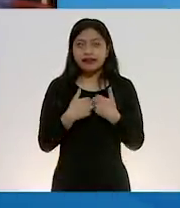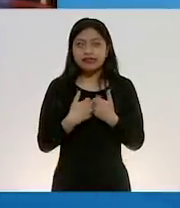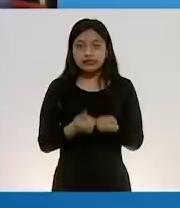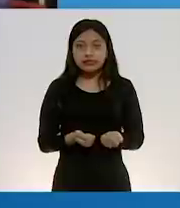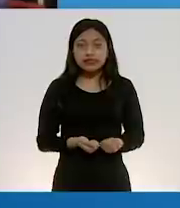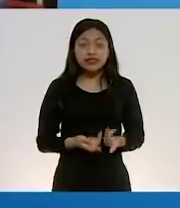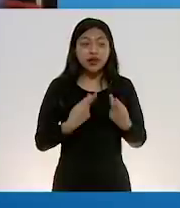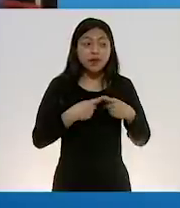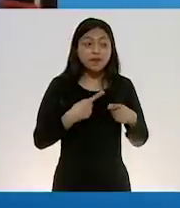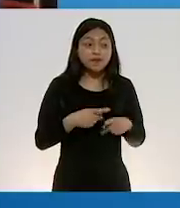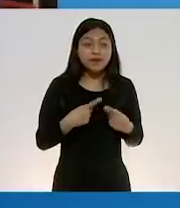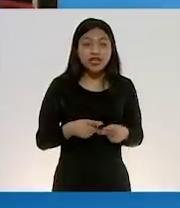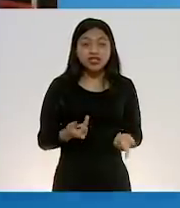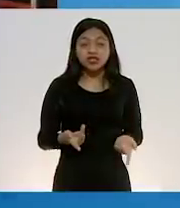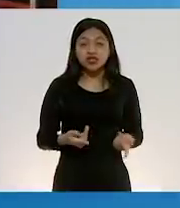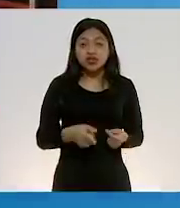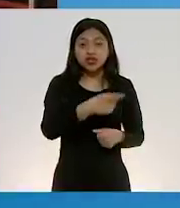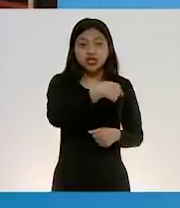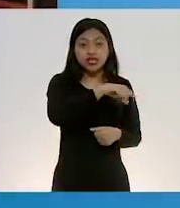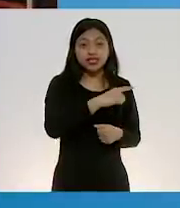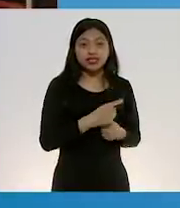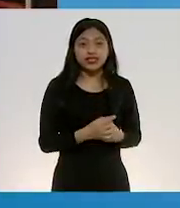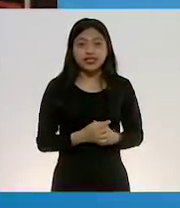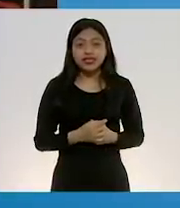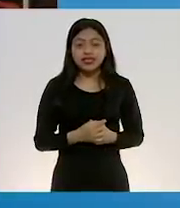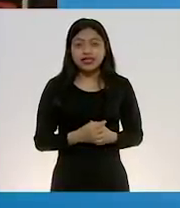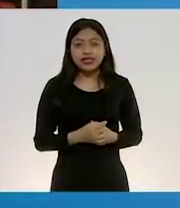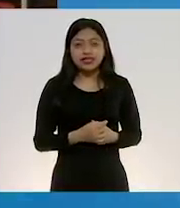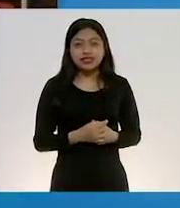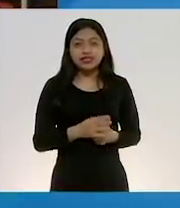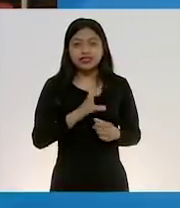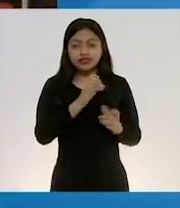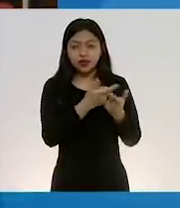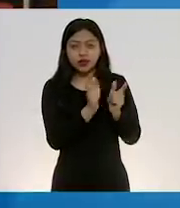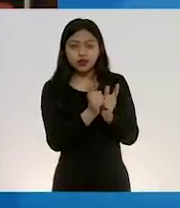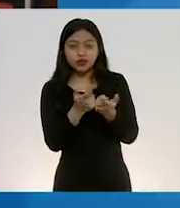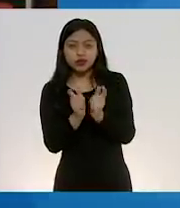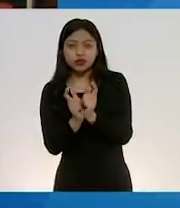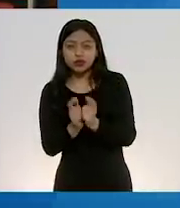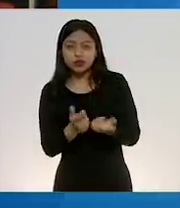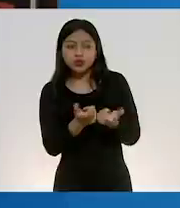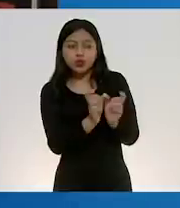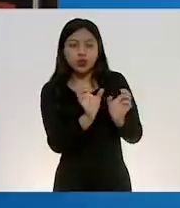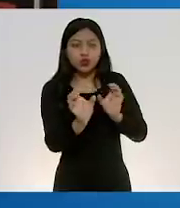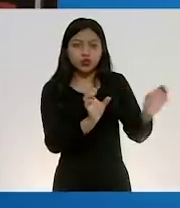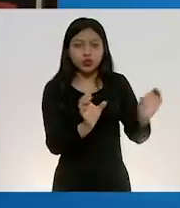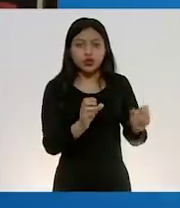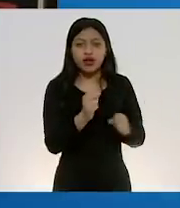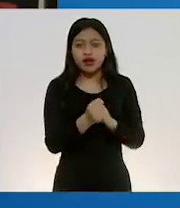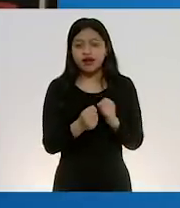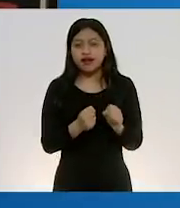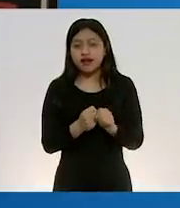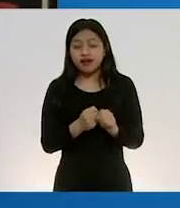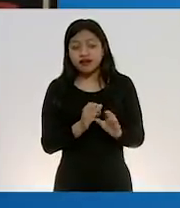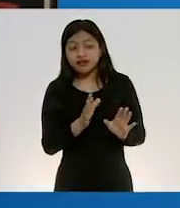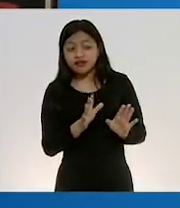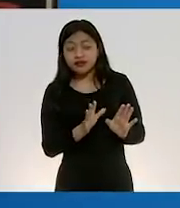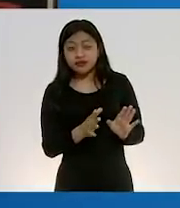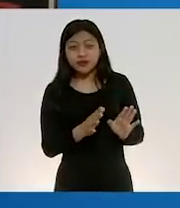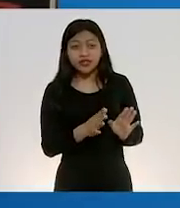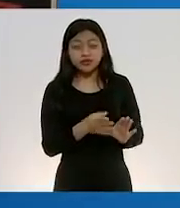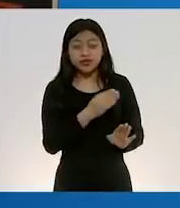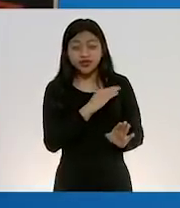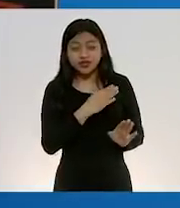ilegitimidad entre las castas es el 36, un poquitín más alta que la de los